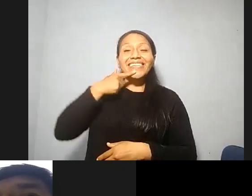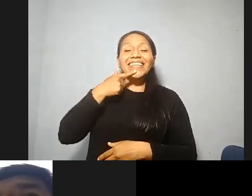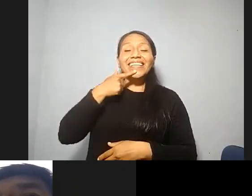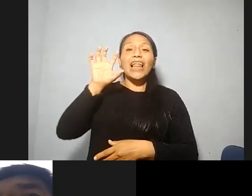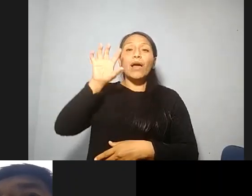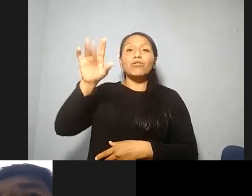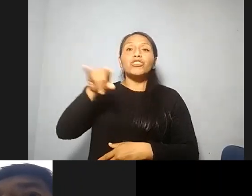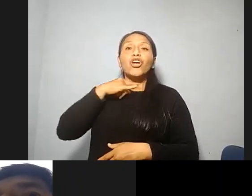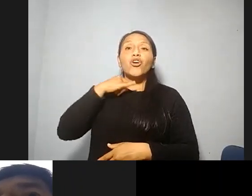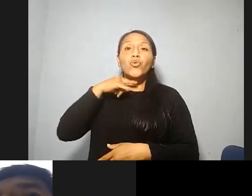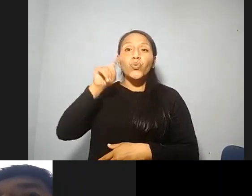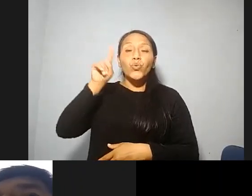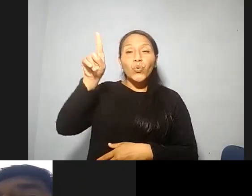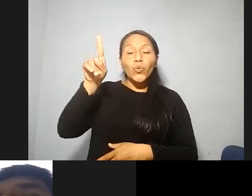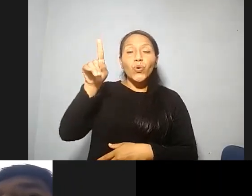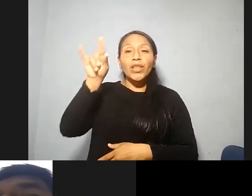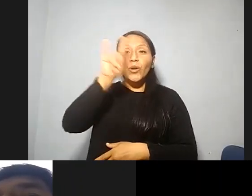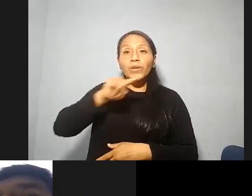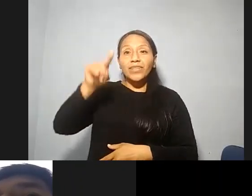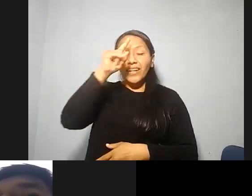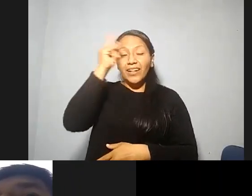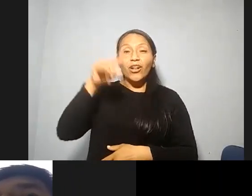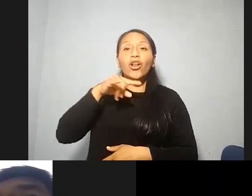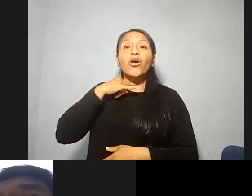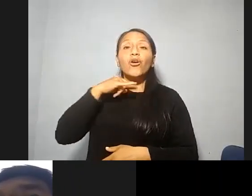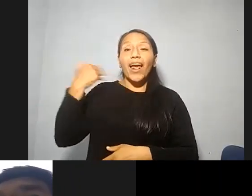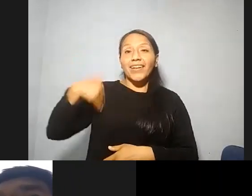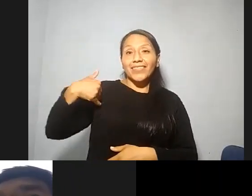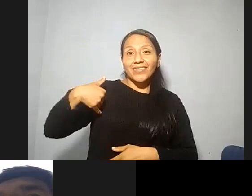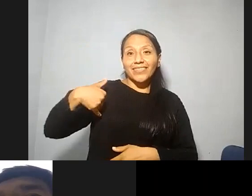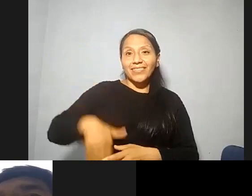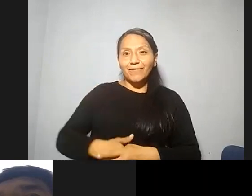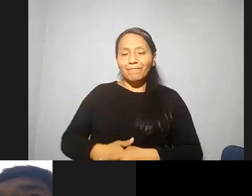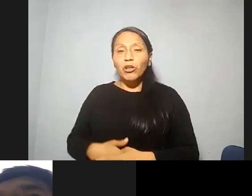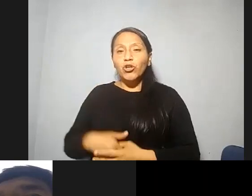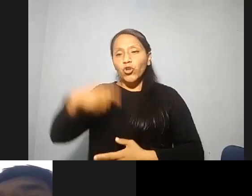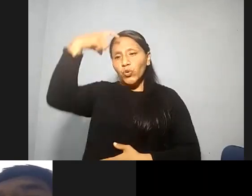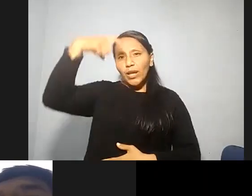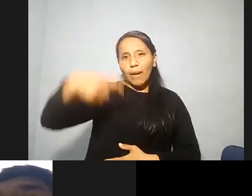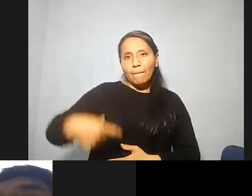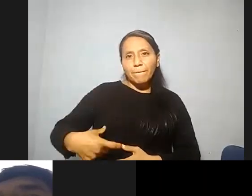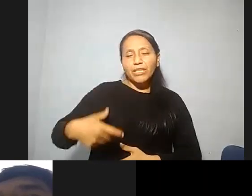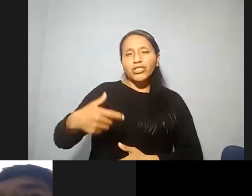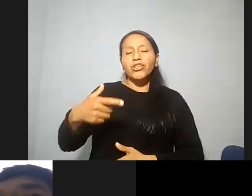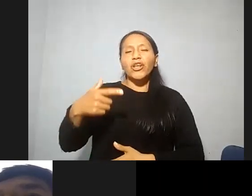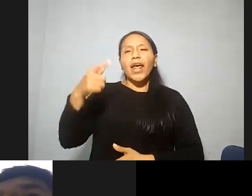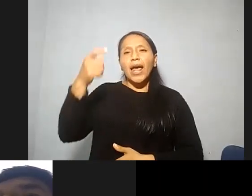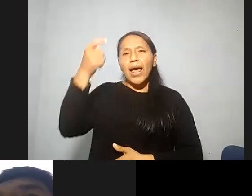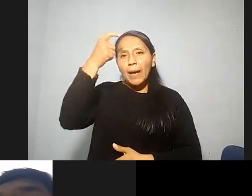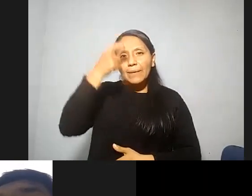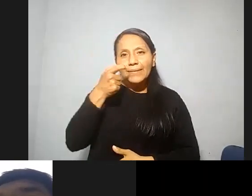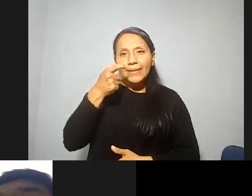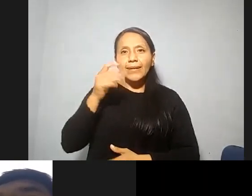de la Universidad Nacional de Jujuy, Argentina, ¿sí? Soy una persona con discapacidad visual, una persona ciega.